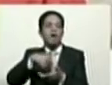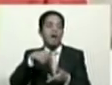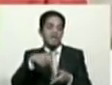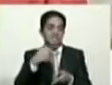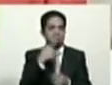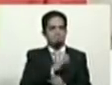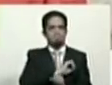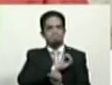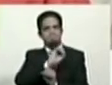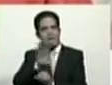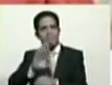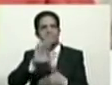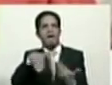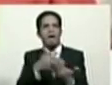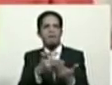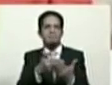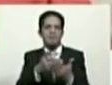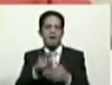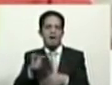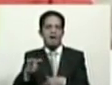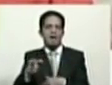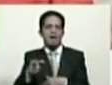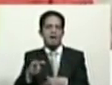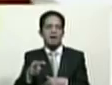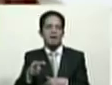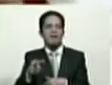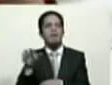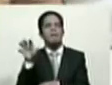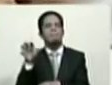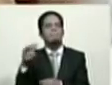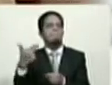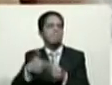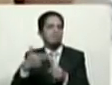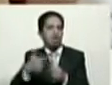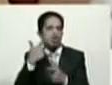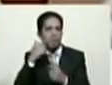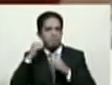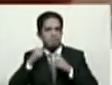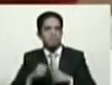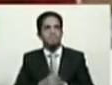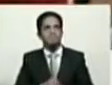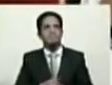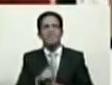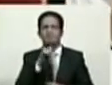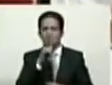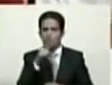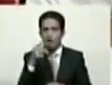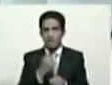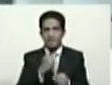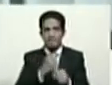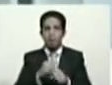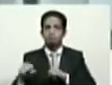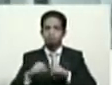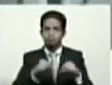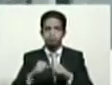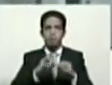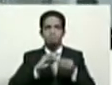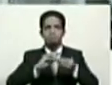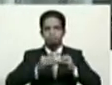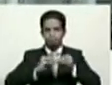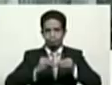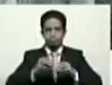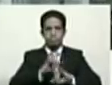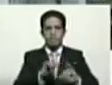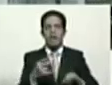para el transporte del crudo extrapesado quevedo informó que con el trabajo inmediato se estará recuperando la operatividad